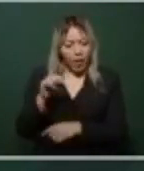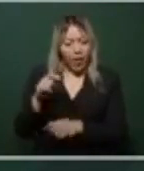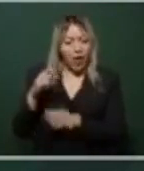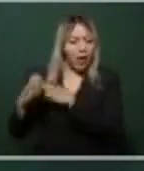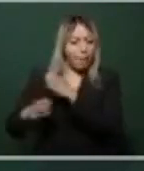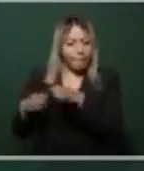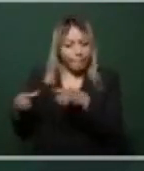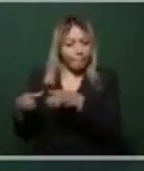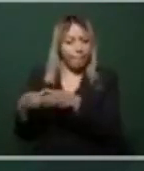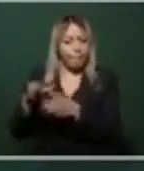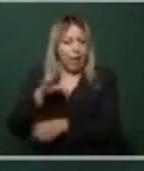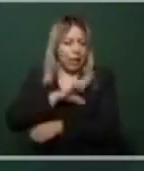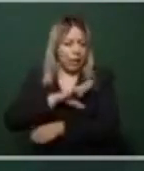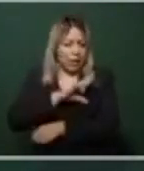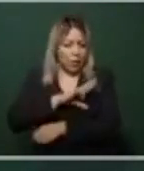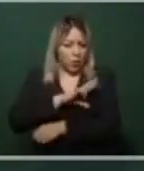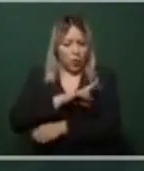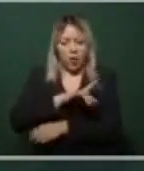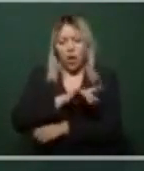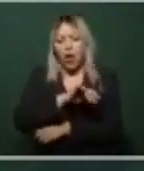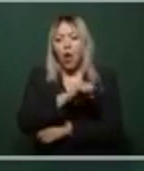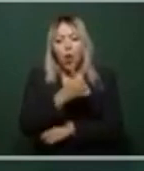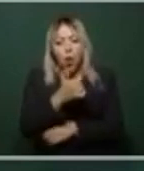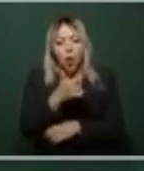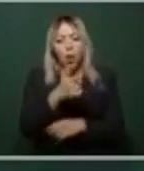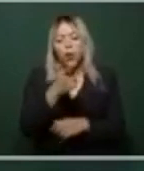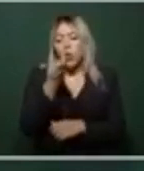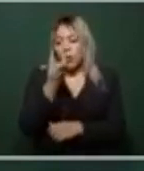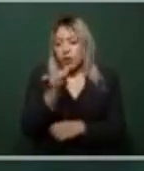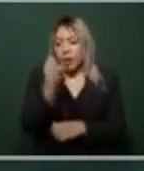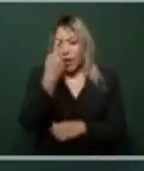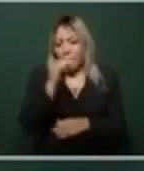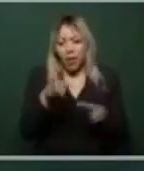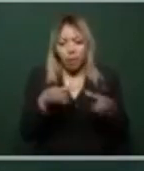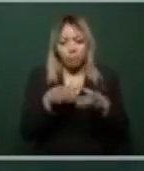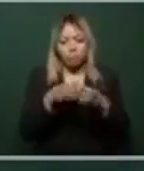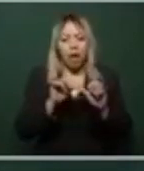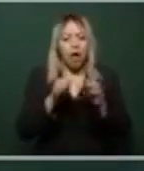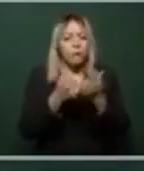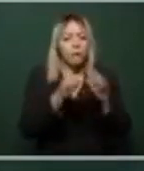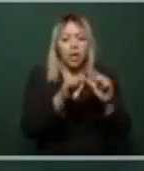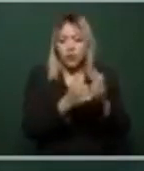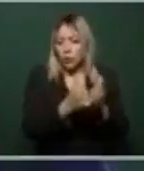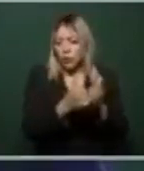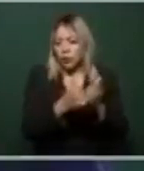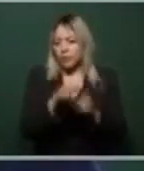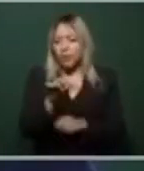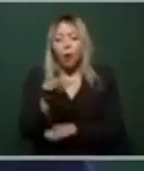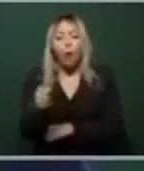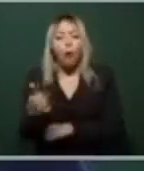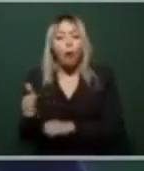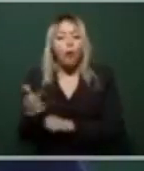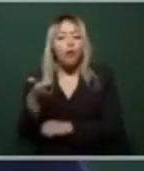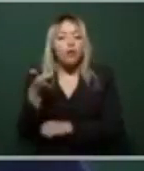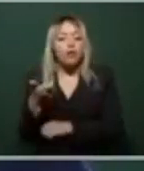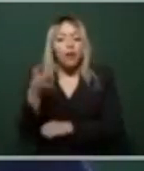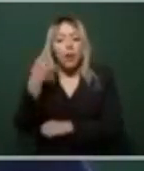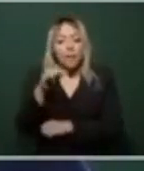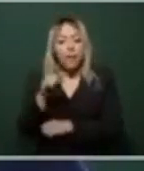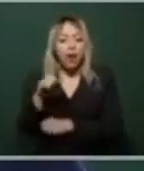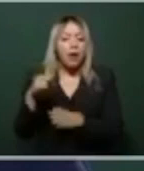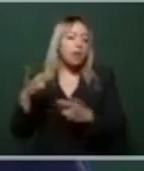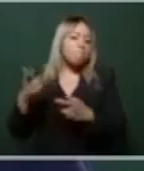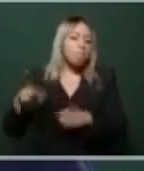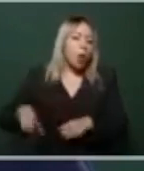un porcentaje para organizaciones sociales y un porcentaje para el sector